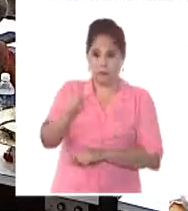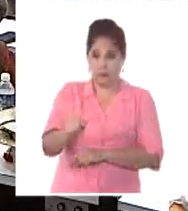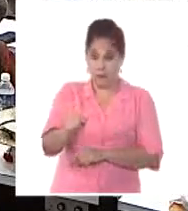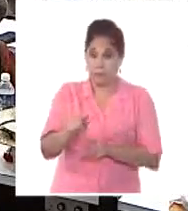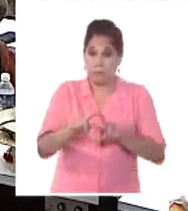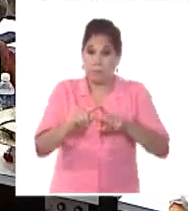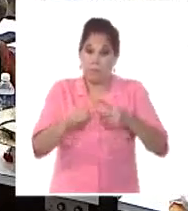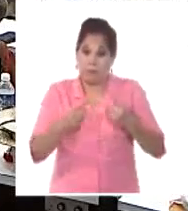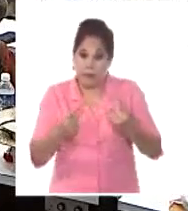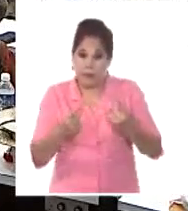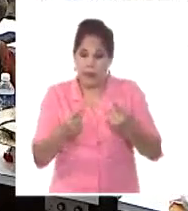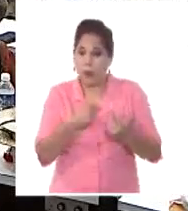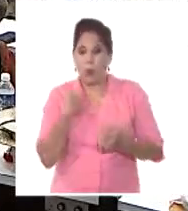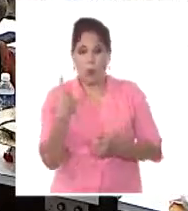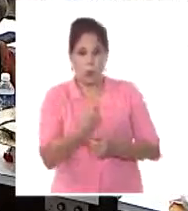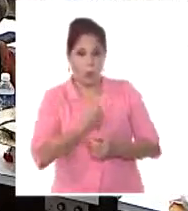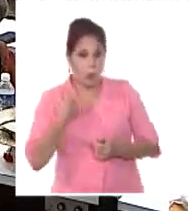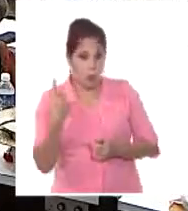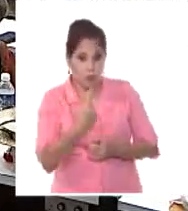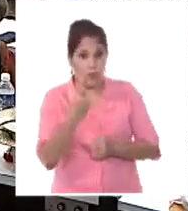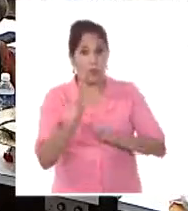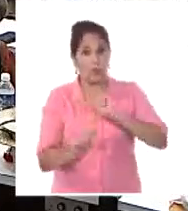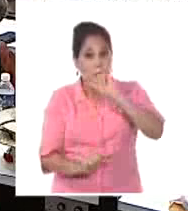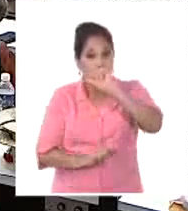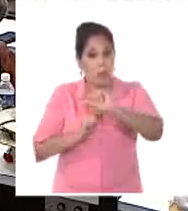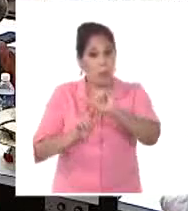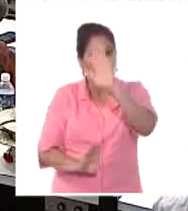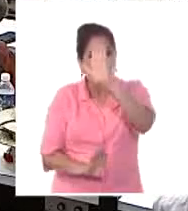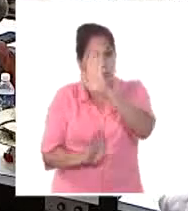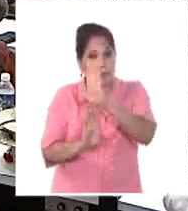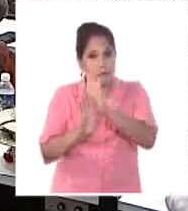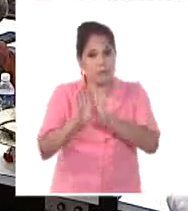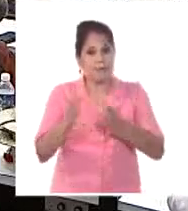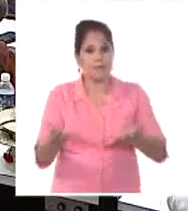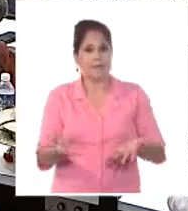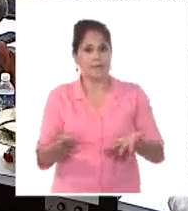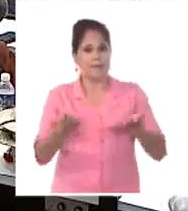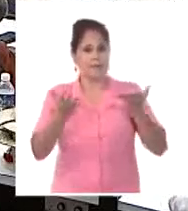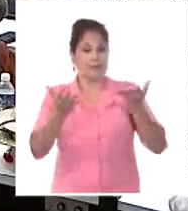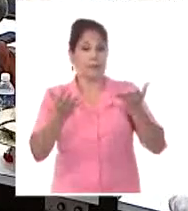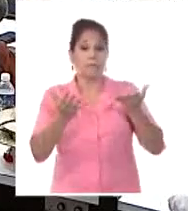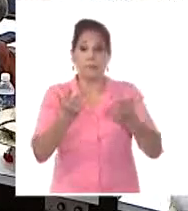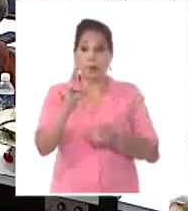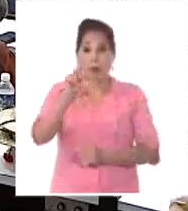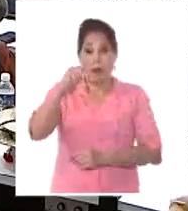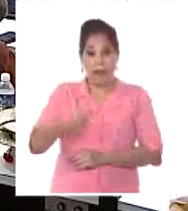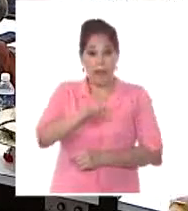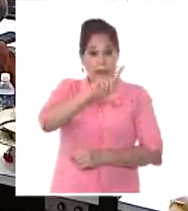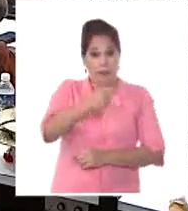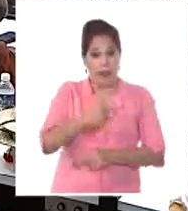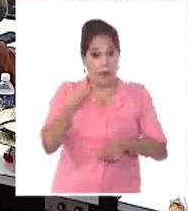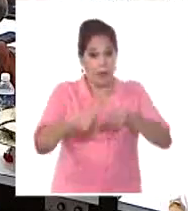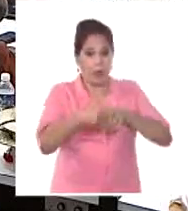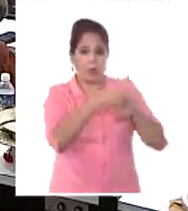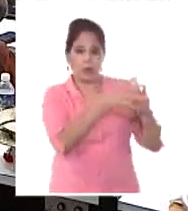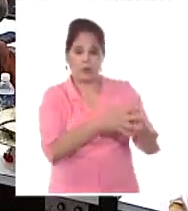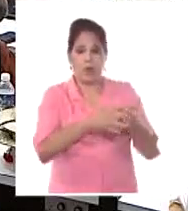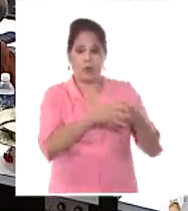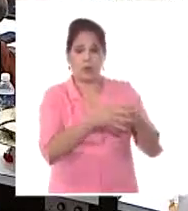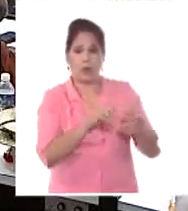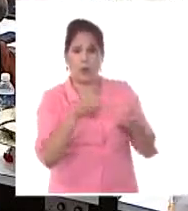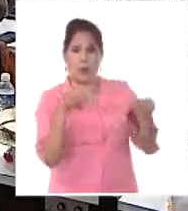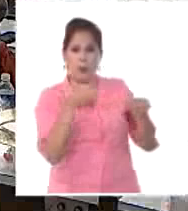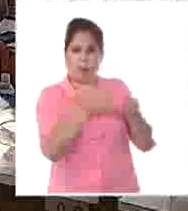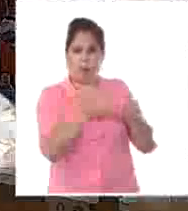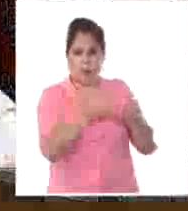increíble es que nuestras posibilidades de desarrollo estén atadas a dos leyes de otro país. Busquen